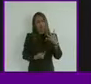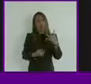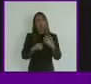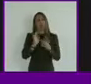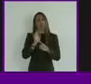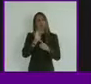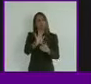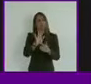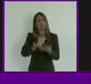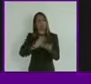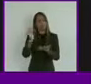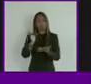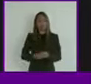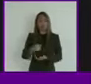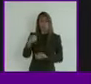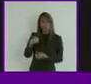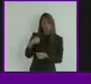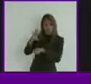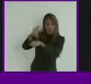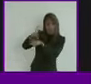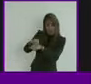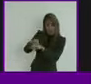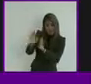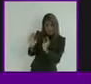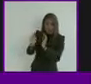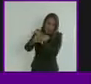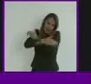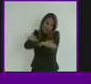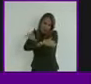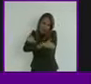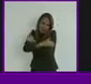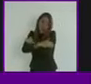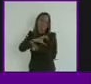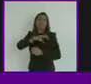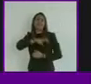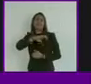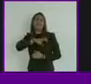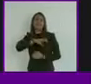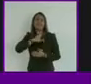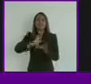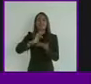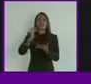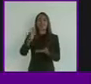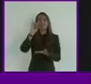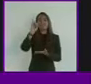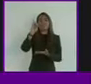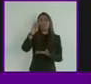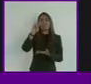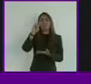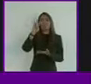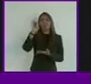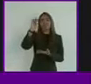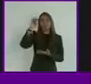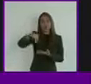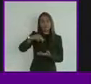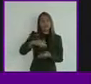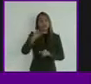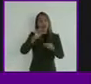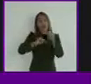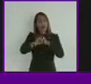felicito, y si me permites, con mucho respeto, un abrazo muy afectuoso. Gracias, Irvin. Y ahora sí, gracias. Vamos con mi querida a ti,